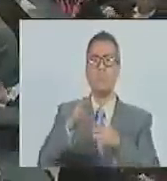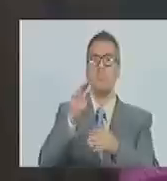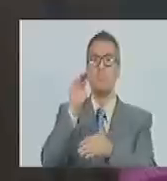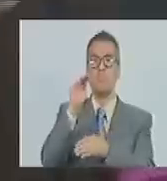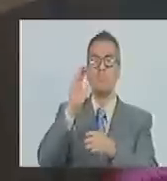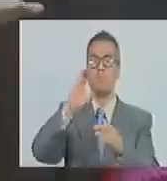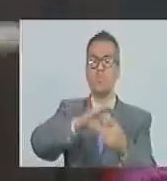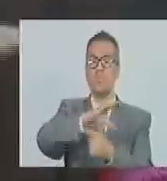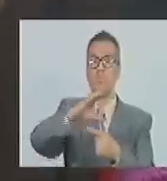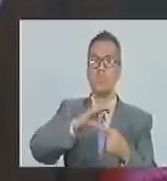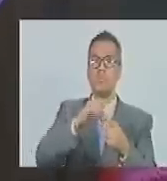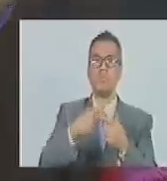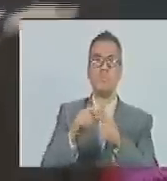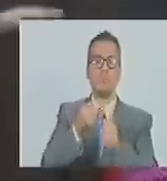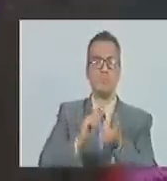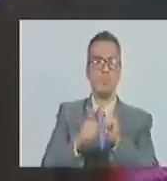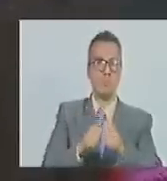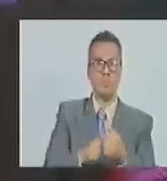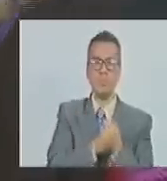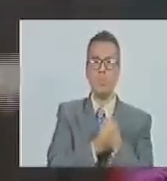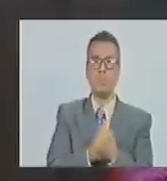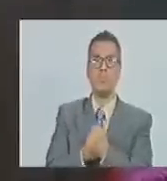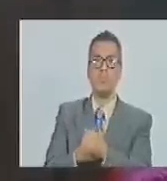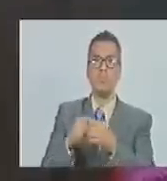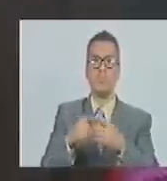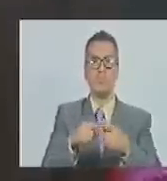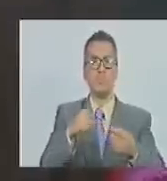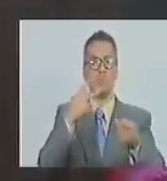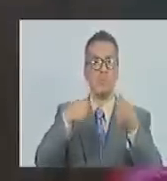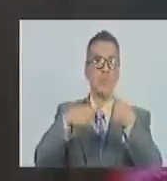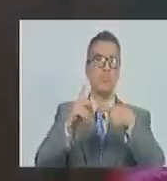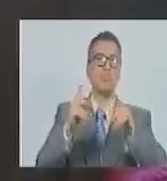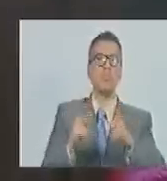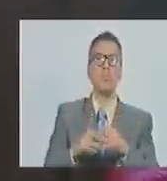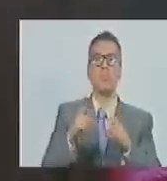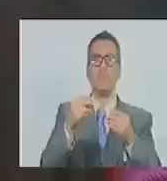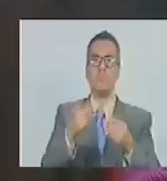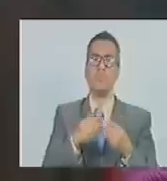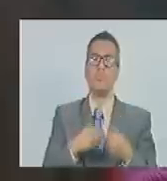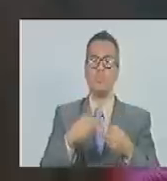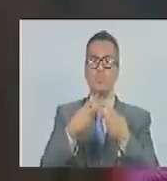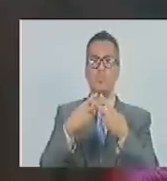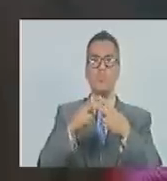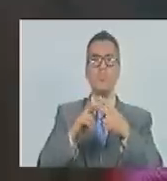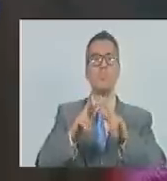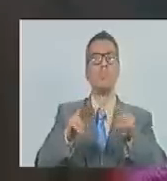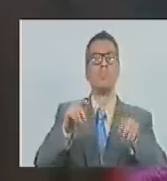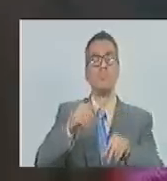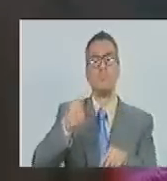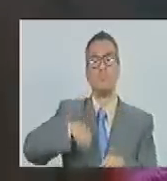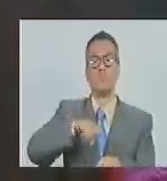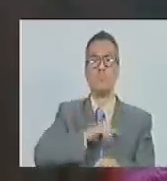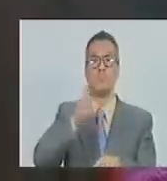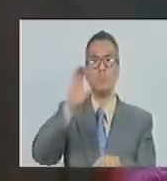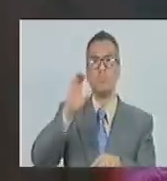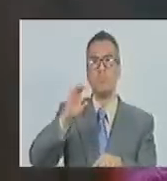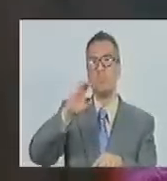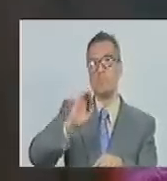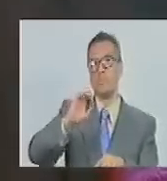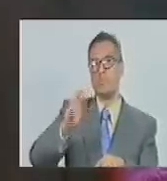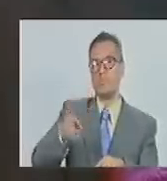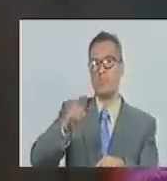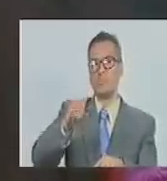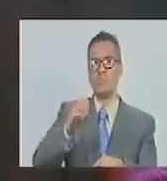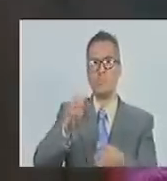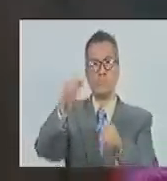cultura, llevando deporte, llevando amor, llevando recreación y sobre todo llevando la paz a nuestro país. ¡Que viva Ernesto Che